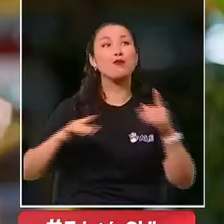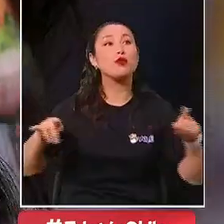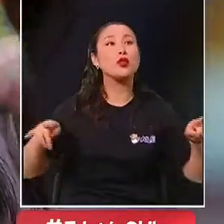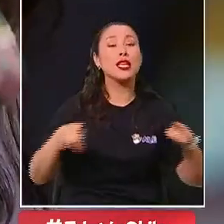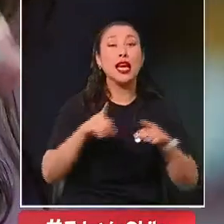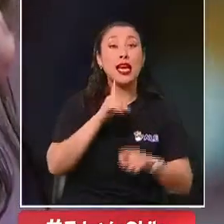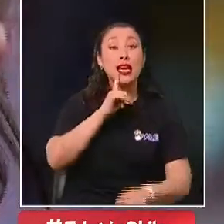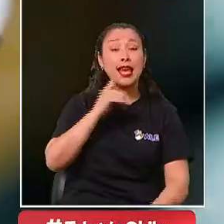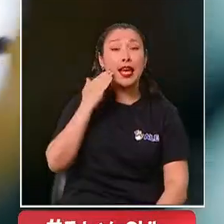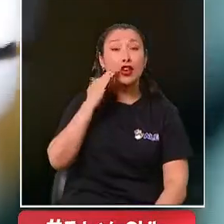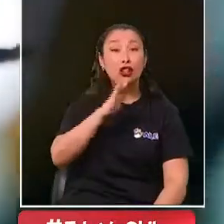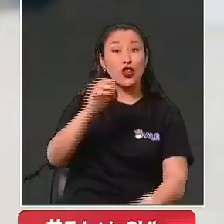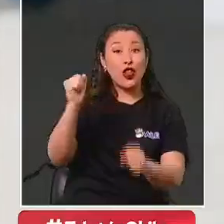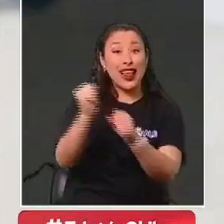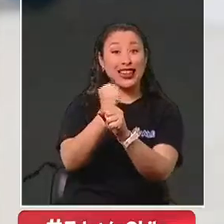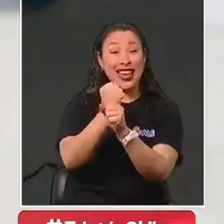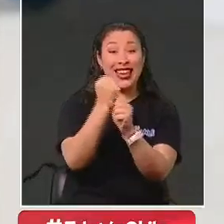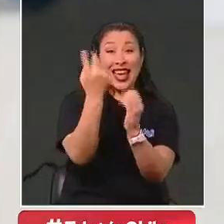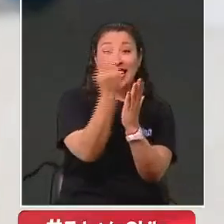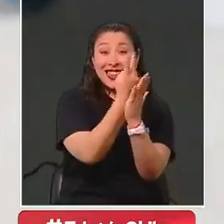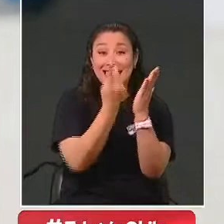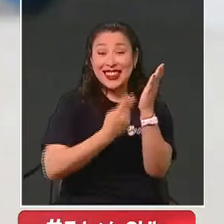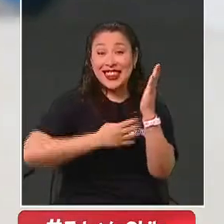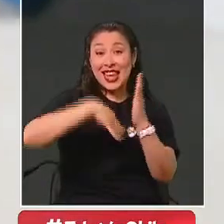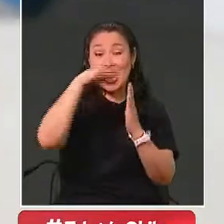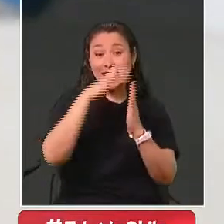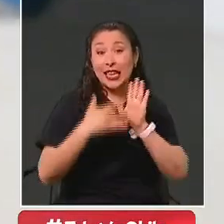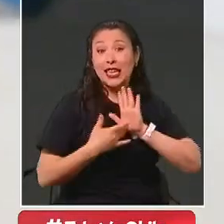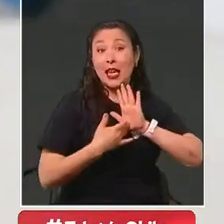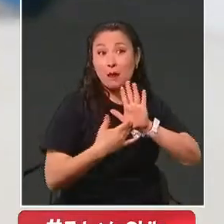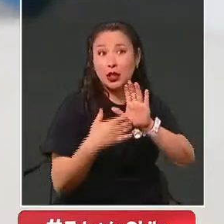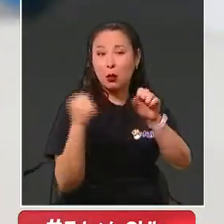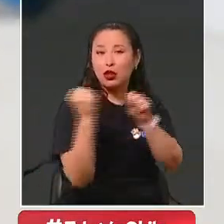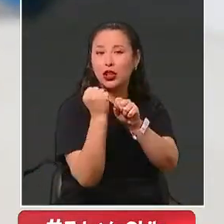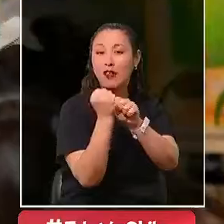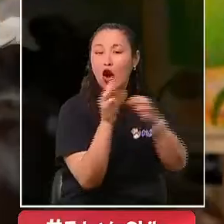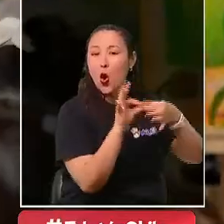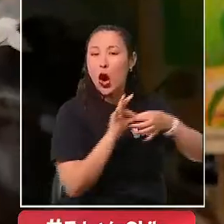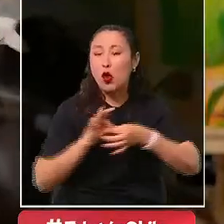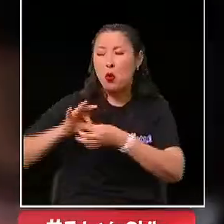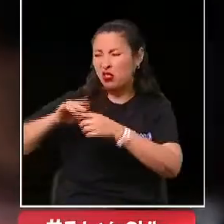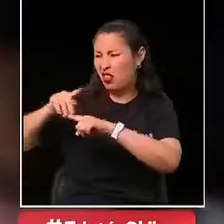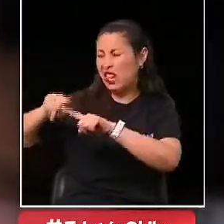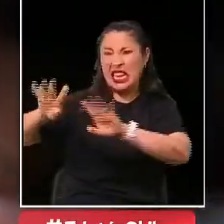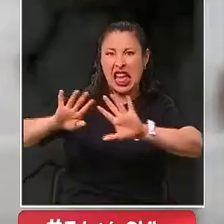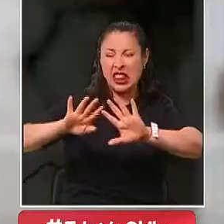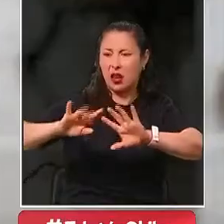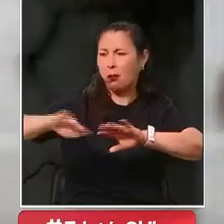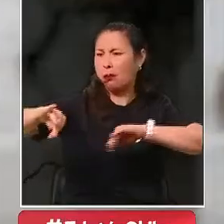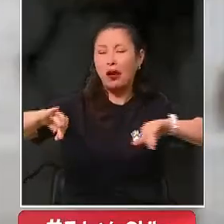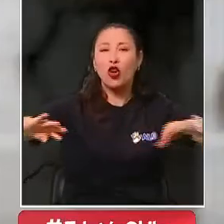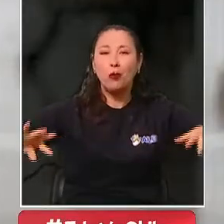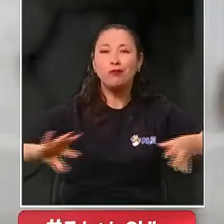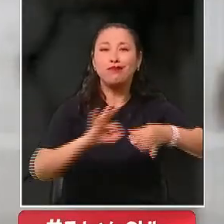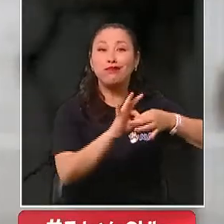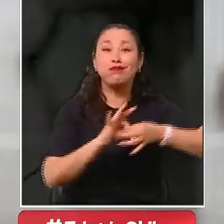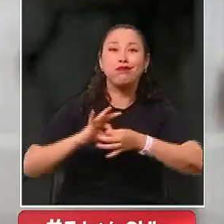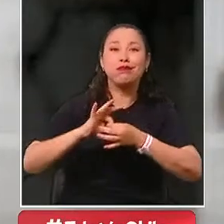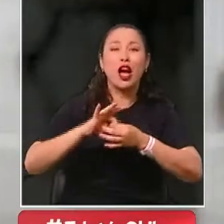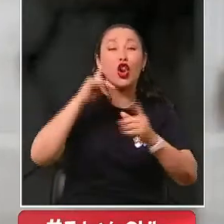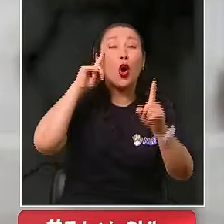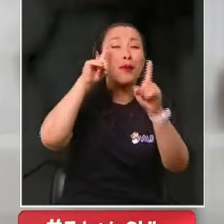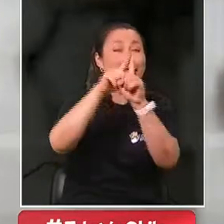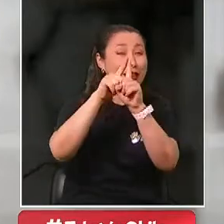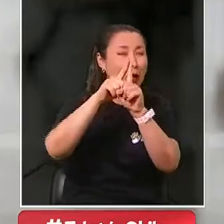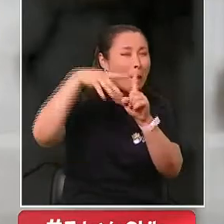Son los niños del taller de arte que nos muestran que cuando se trabaja en equipo y sin diferencias, es cuando se logran las grandes